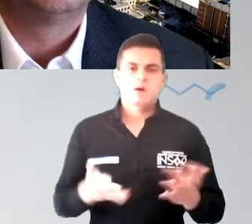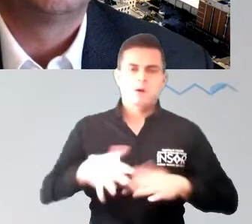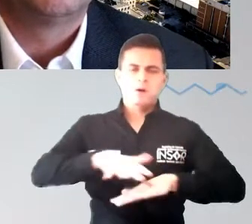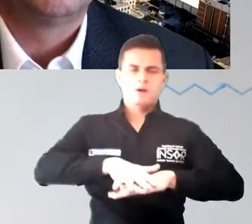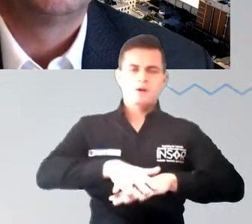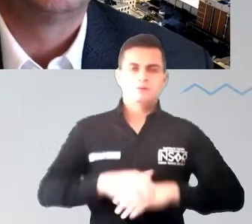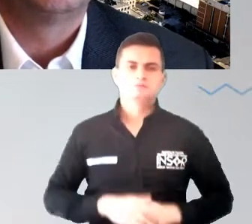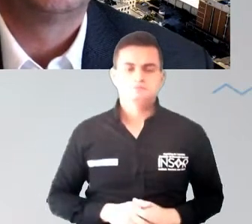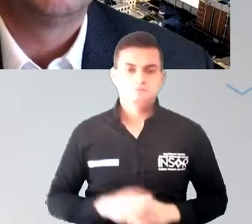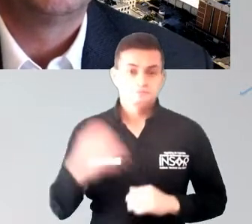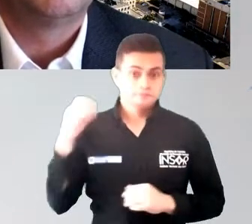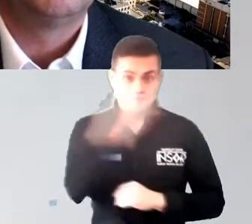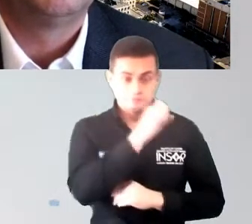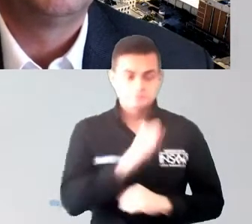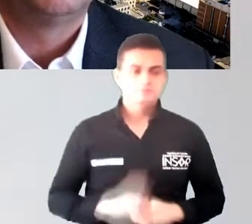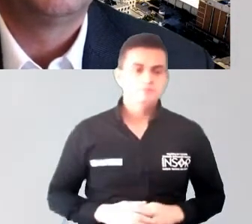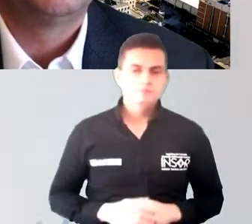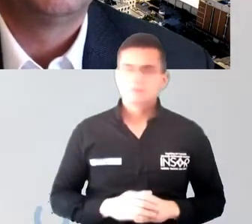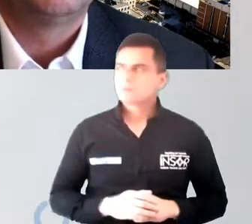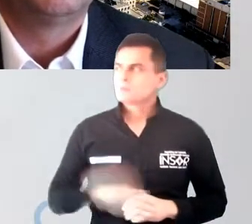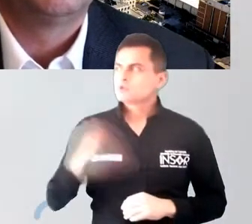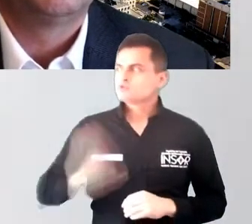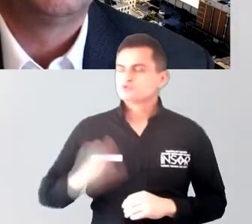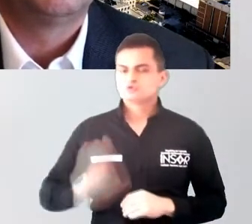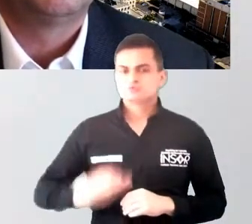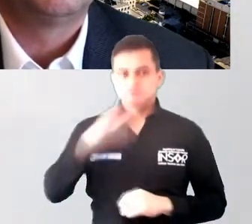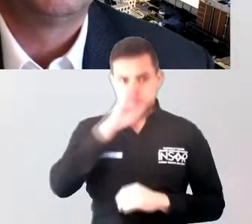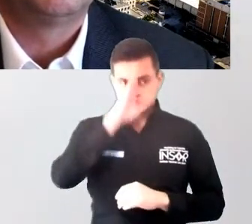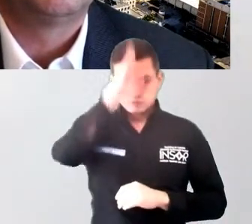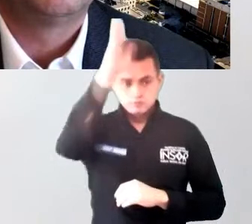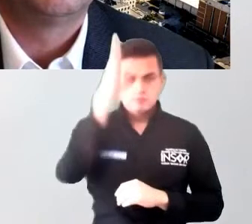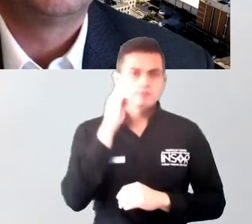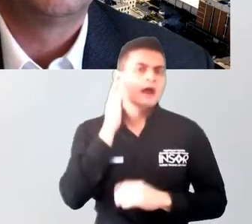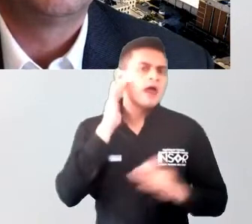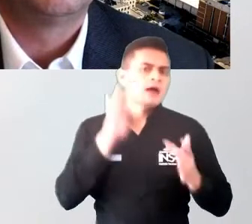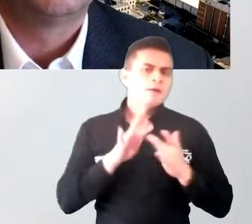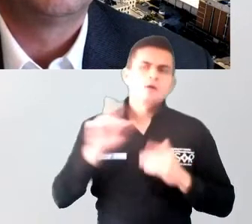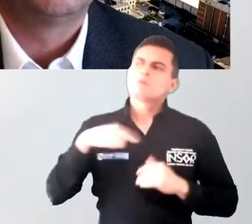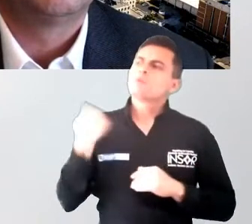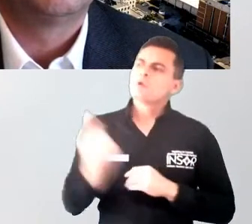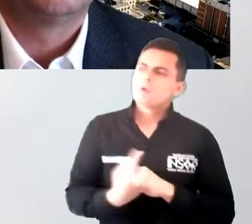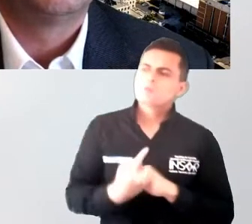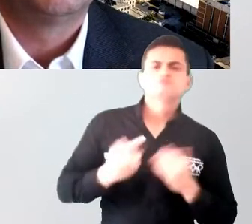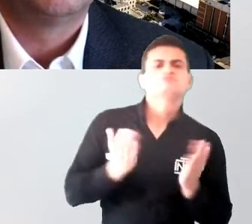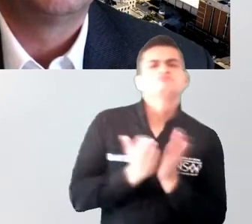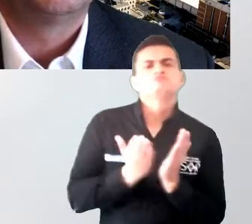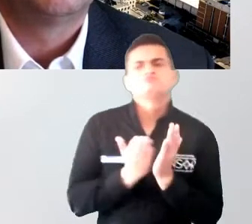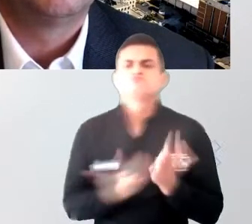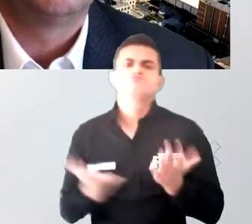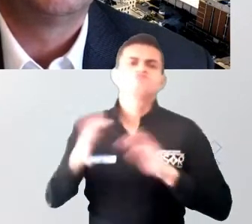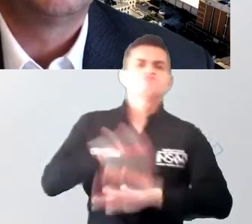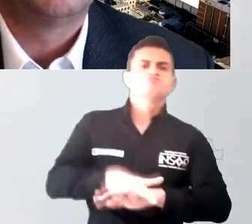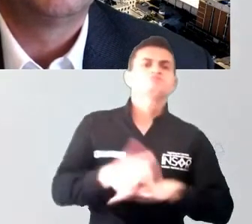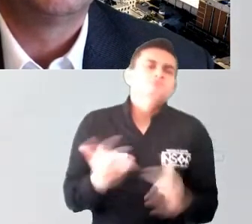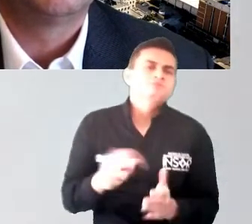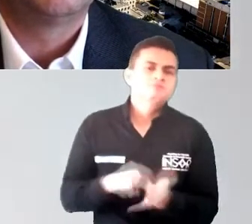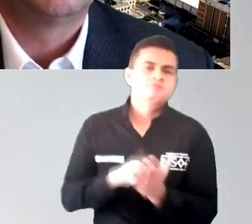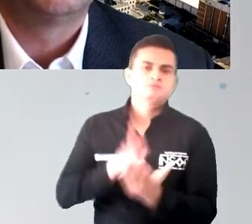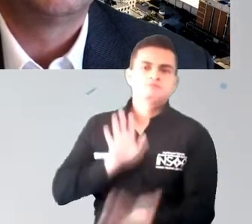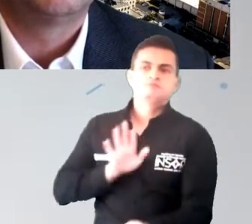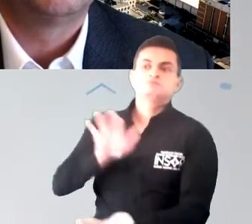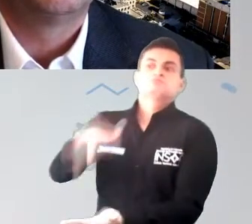Estamos acostumbrados a hablar de educación blended o combinada, en el sentido de que es virtual